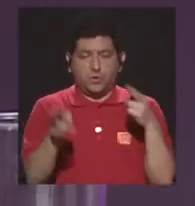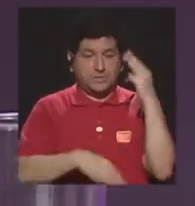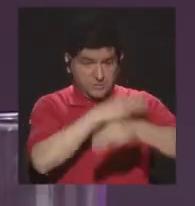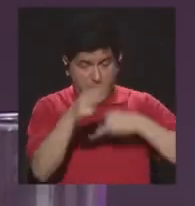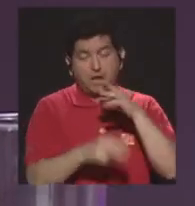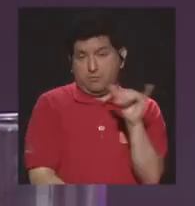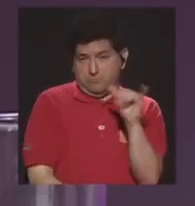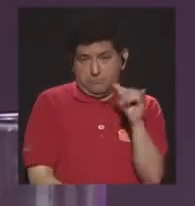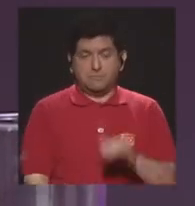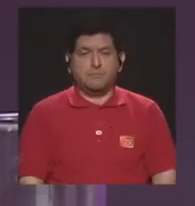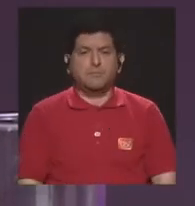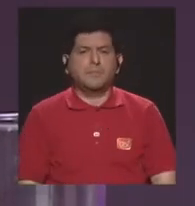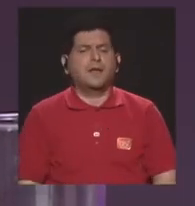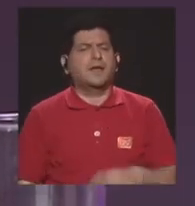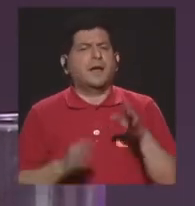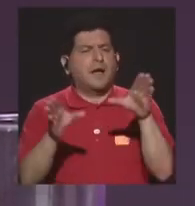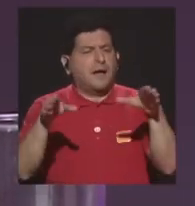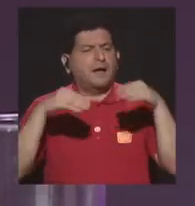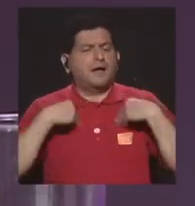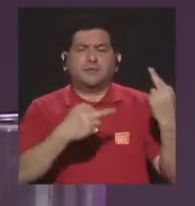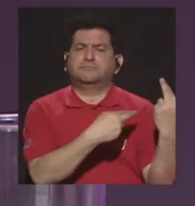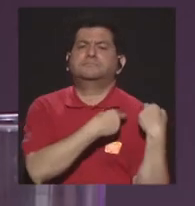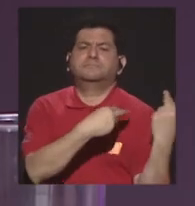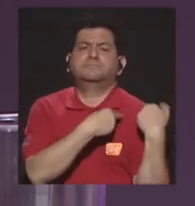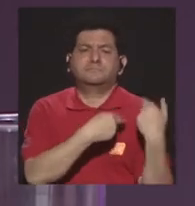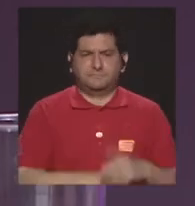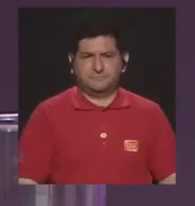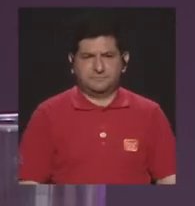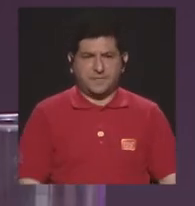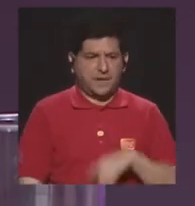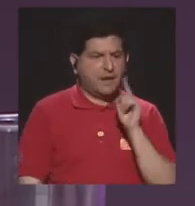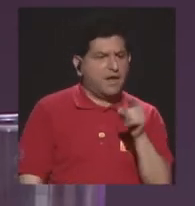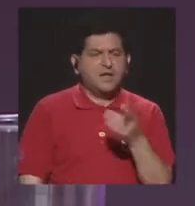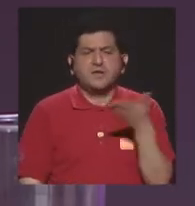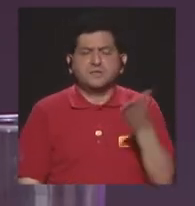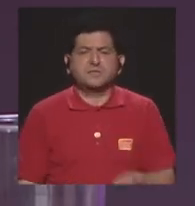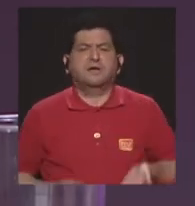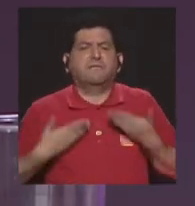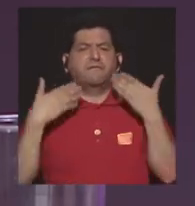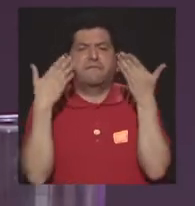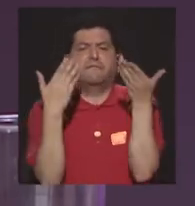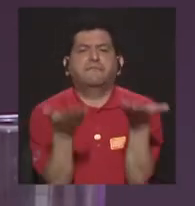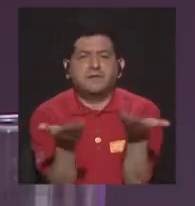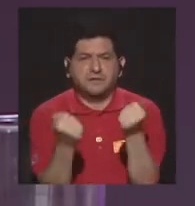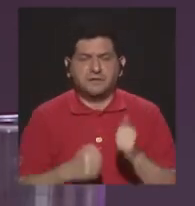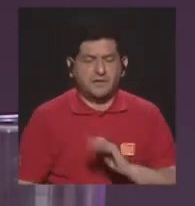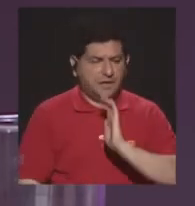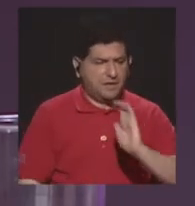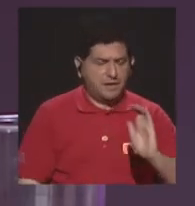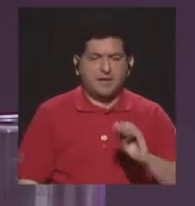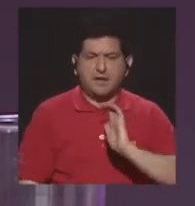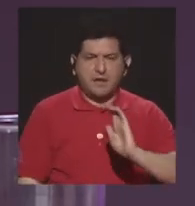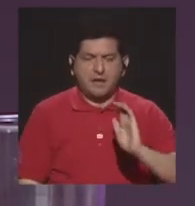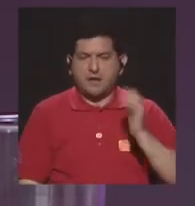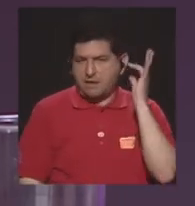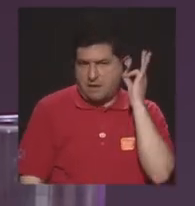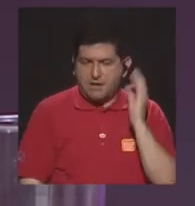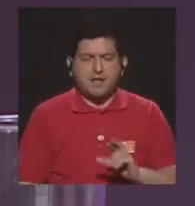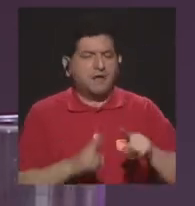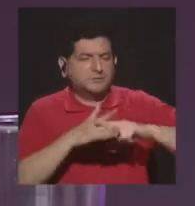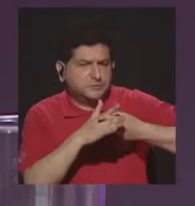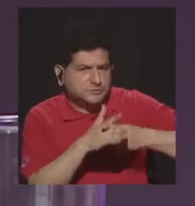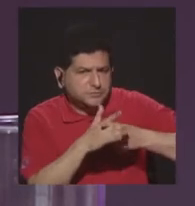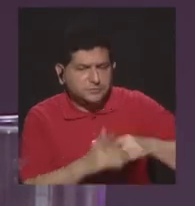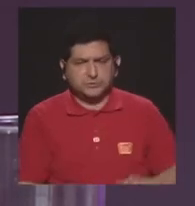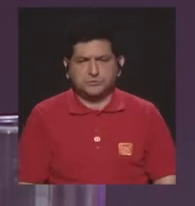mundo para que asuman su responsabilidad en dotar a niñas y niños de